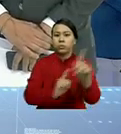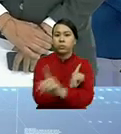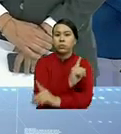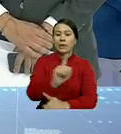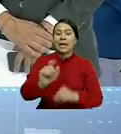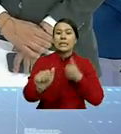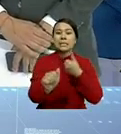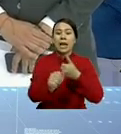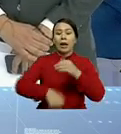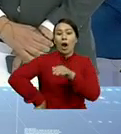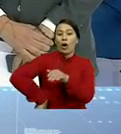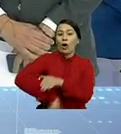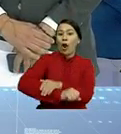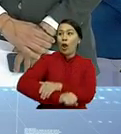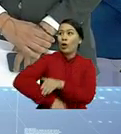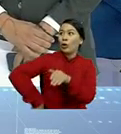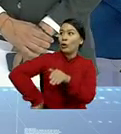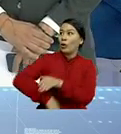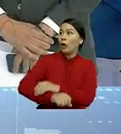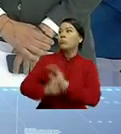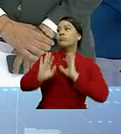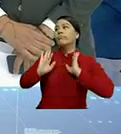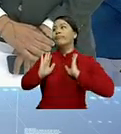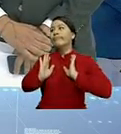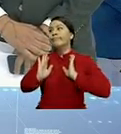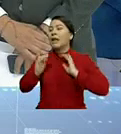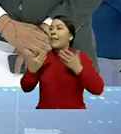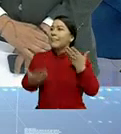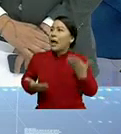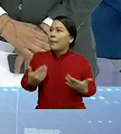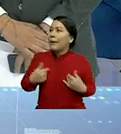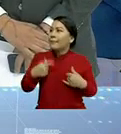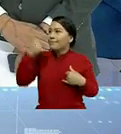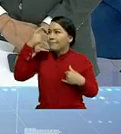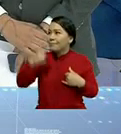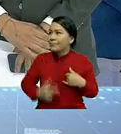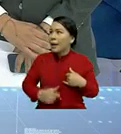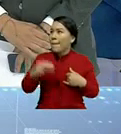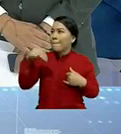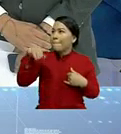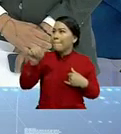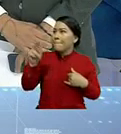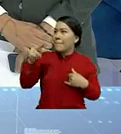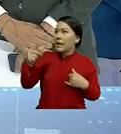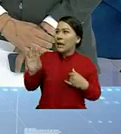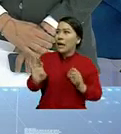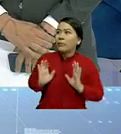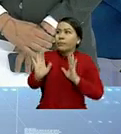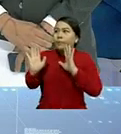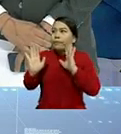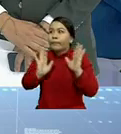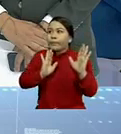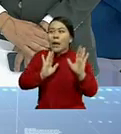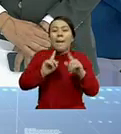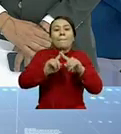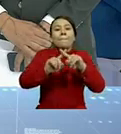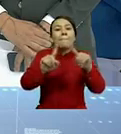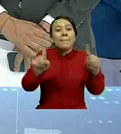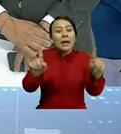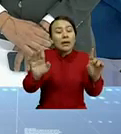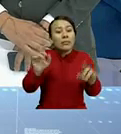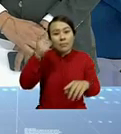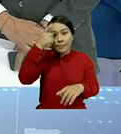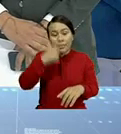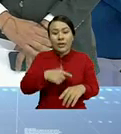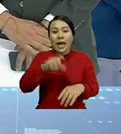Deportiva Universitaria de Quito. Gol hecho, que a lo mejor Banguera también las habría sacado. Quizás. A lo mejor, no sabemos porque no estaba ahí. Pero Frascarelli